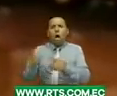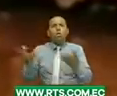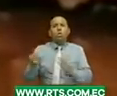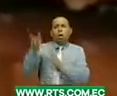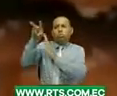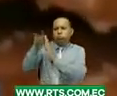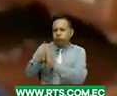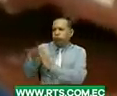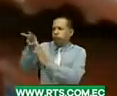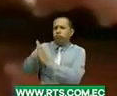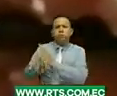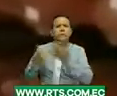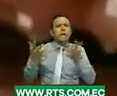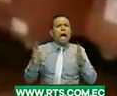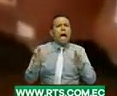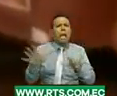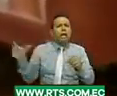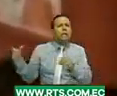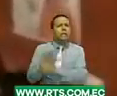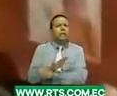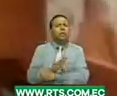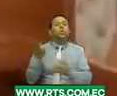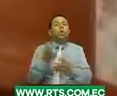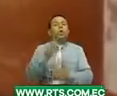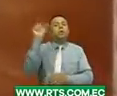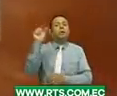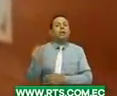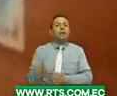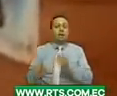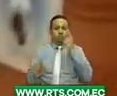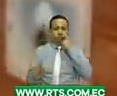ciudad italiana. Los detalles enseguida.